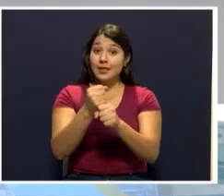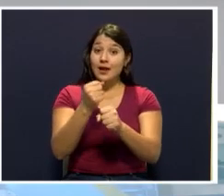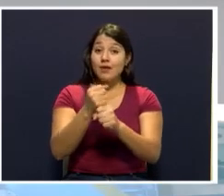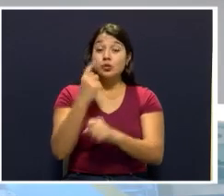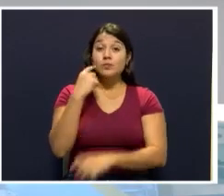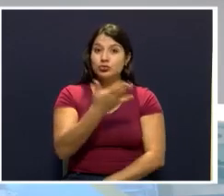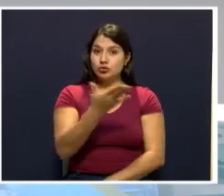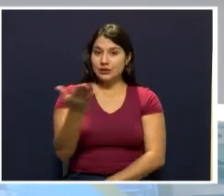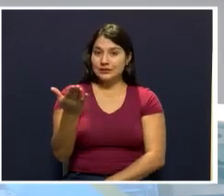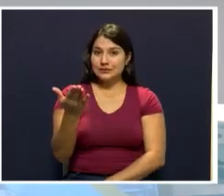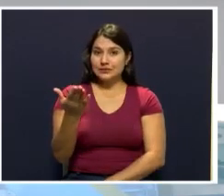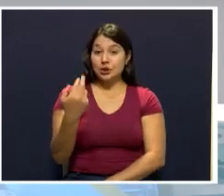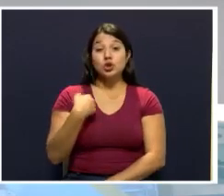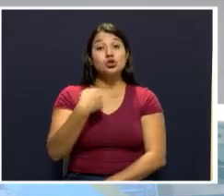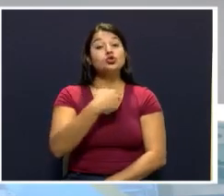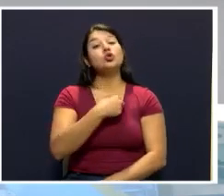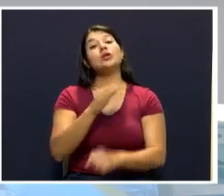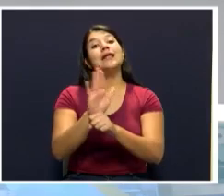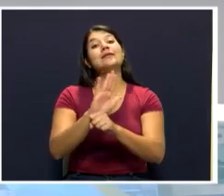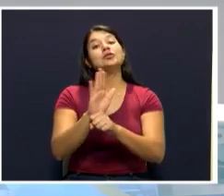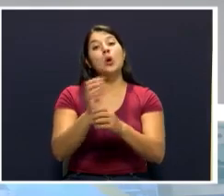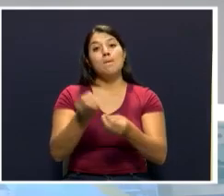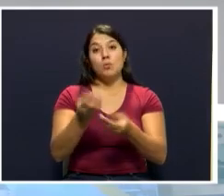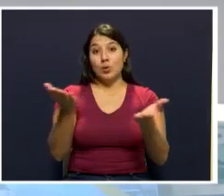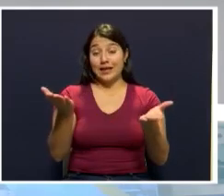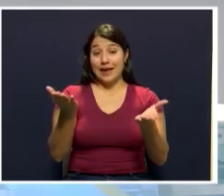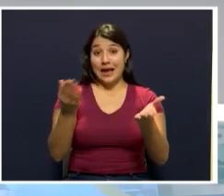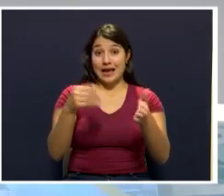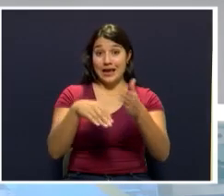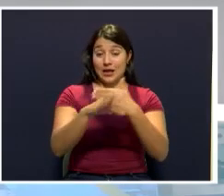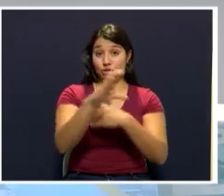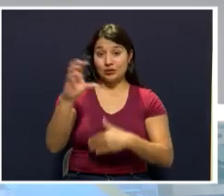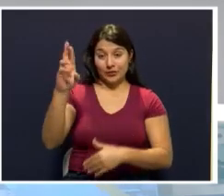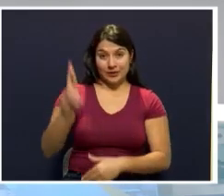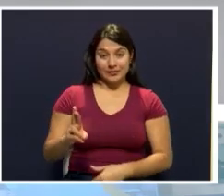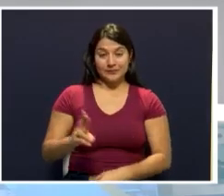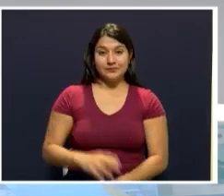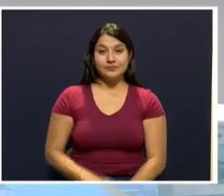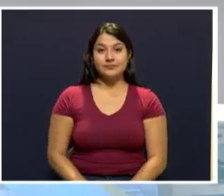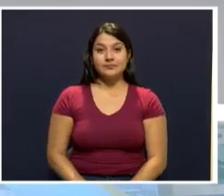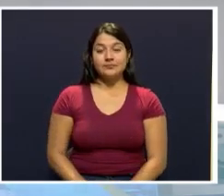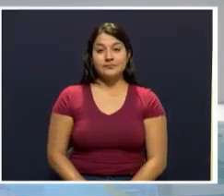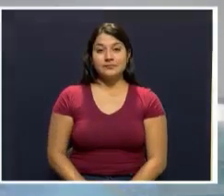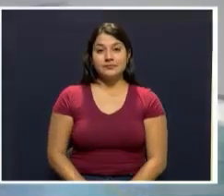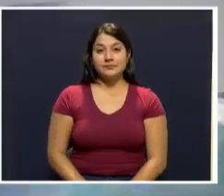usted. Somos la televisión pública de Costa Rica.